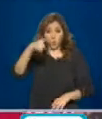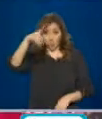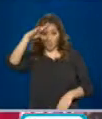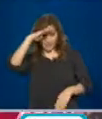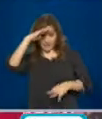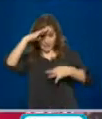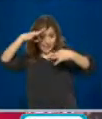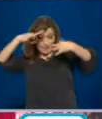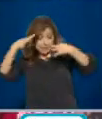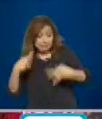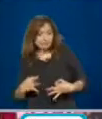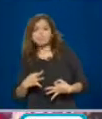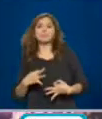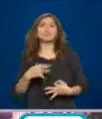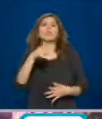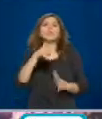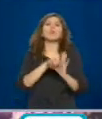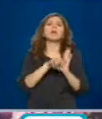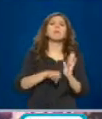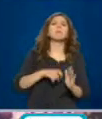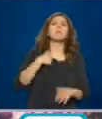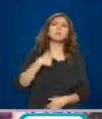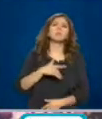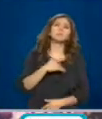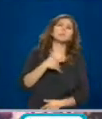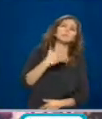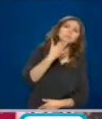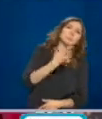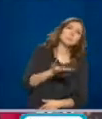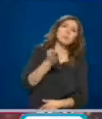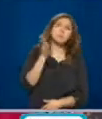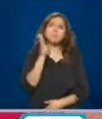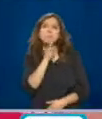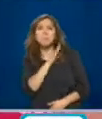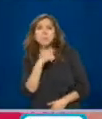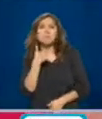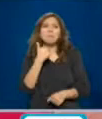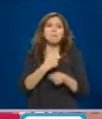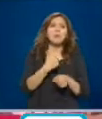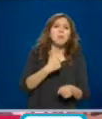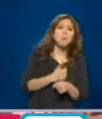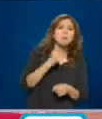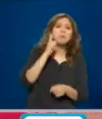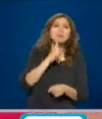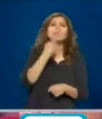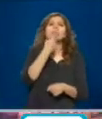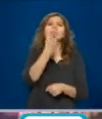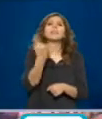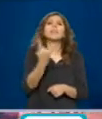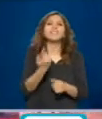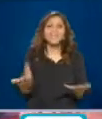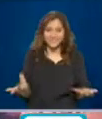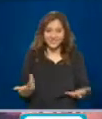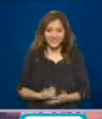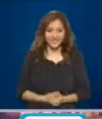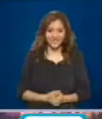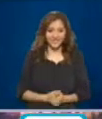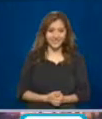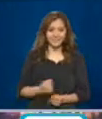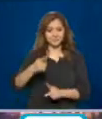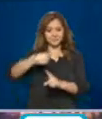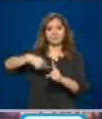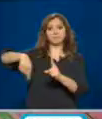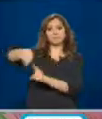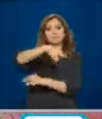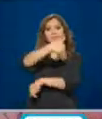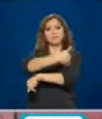racionalizarlas, sin empezar a cuestionar, estaré bien, estaré mal, ¿qué diría mi abuelita? Porque ella Claro. se perdió. No, bueno, Y cuando ya. invitas Ay, a no. toda la familia a la